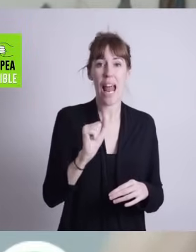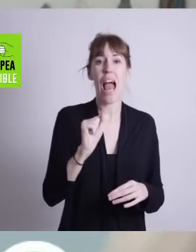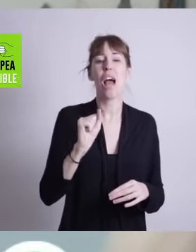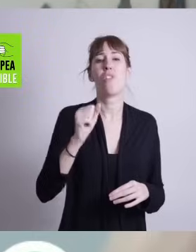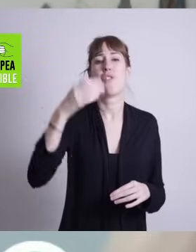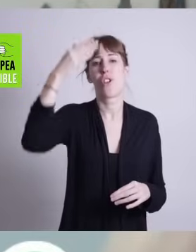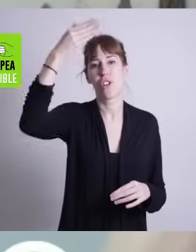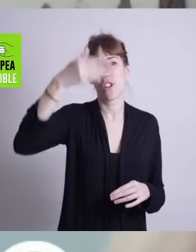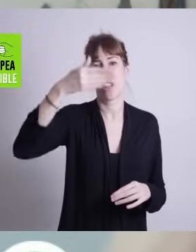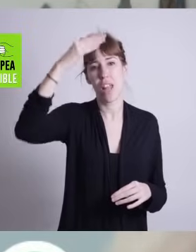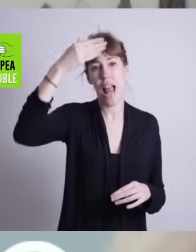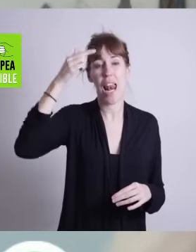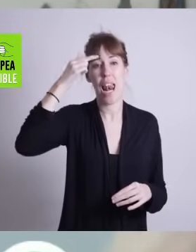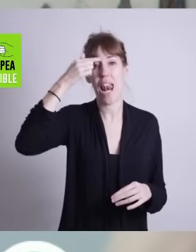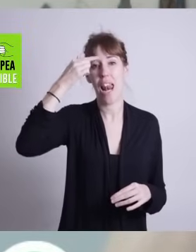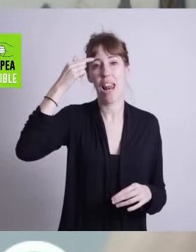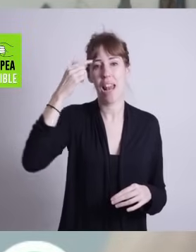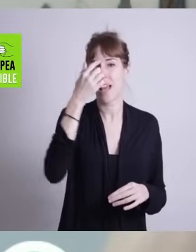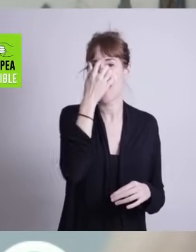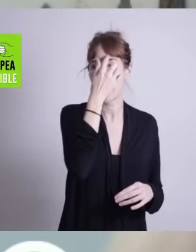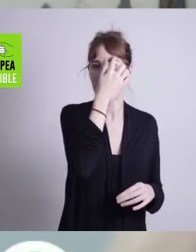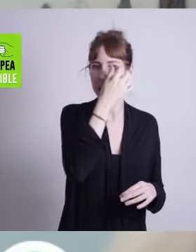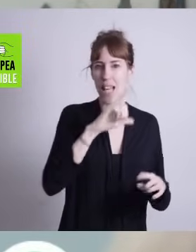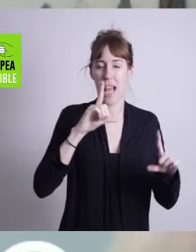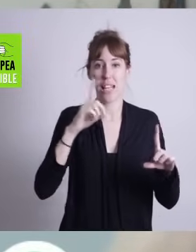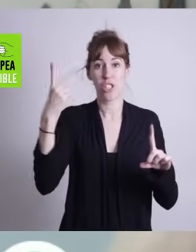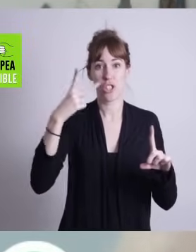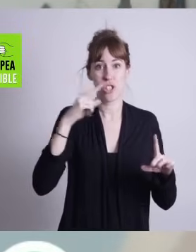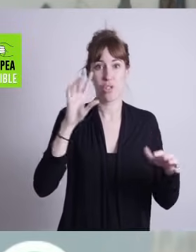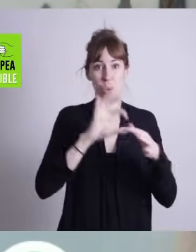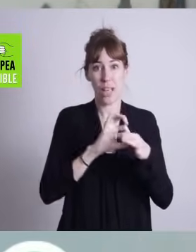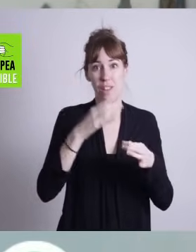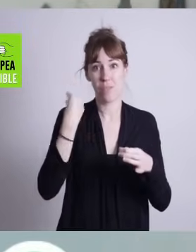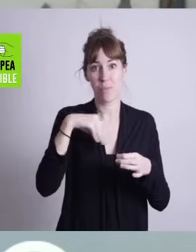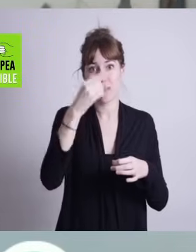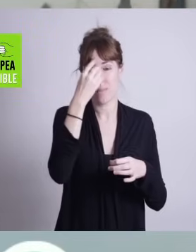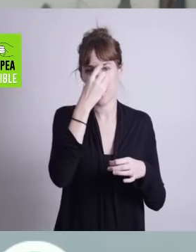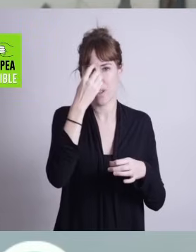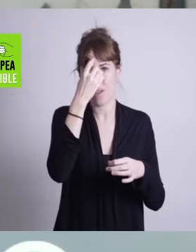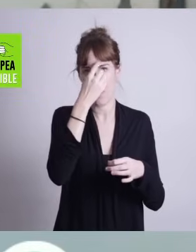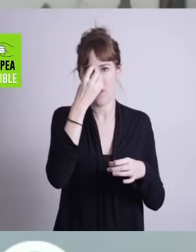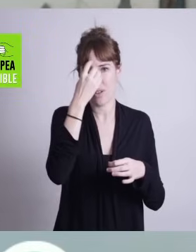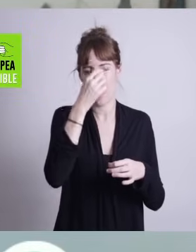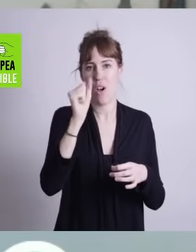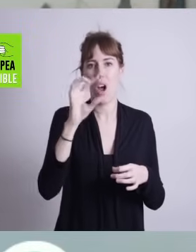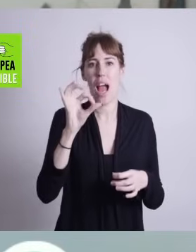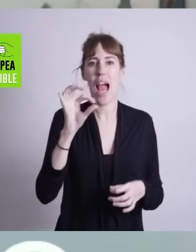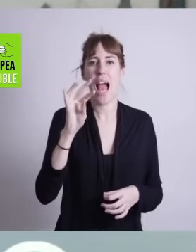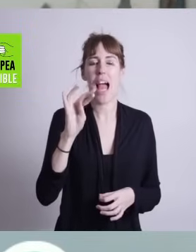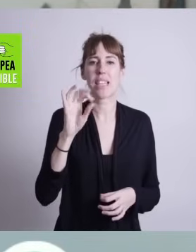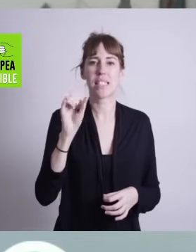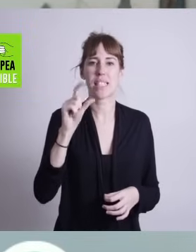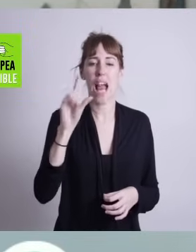ajna, que es el que estaría entre las cejas. La unión de los dos, a esta altura, es el ojo astral, tercer